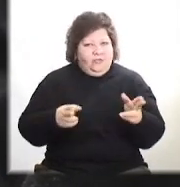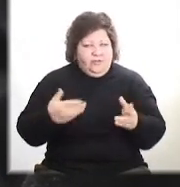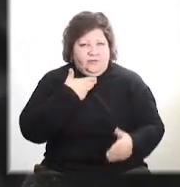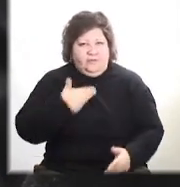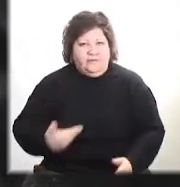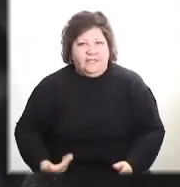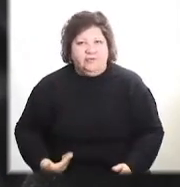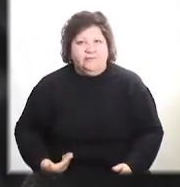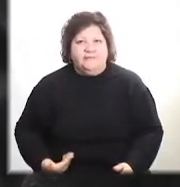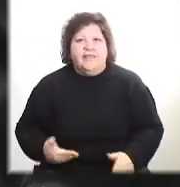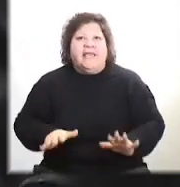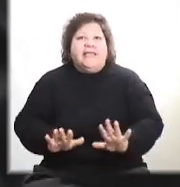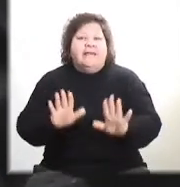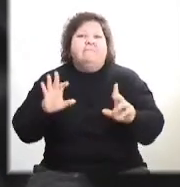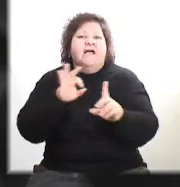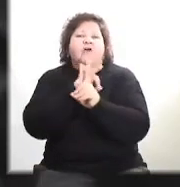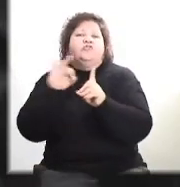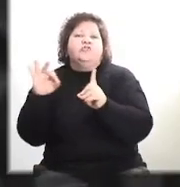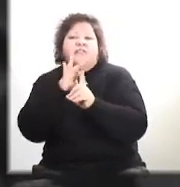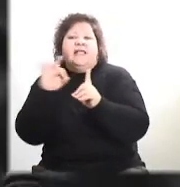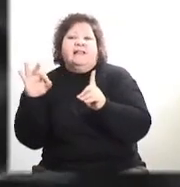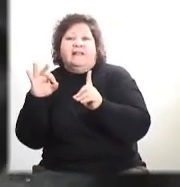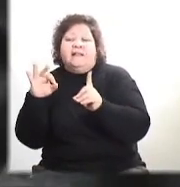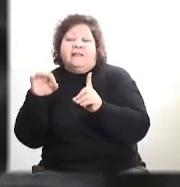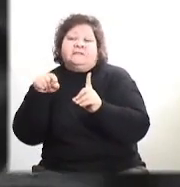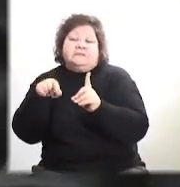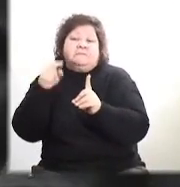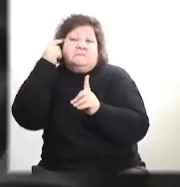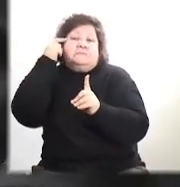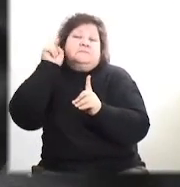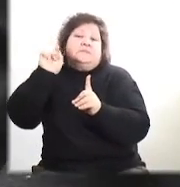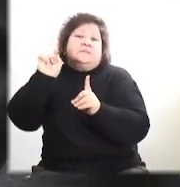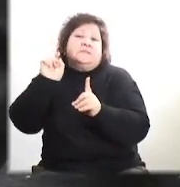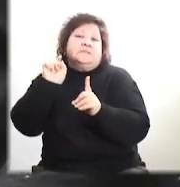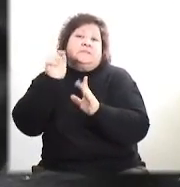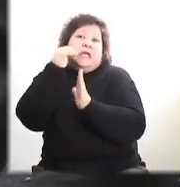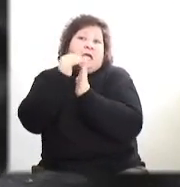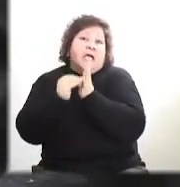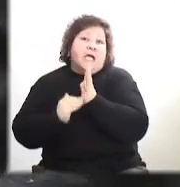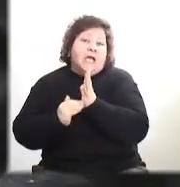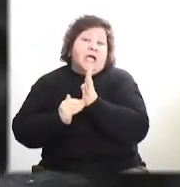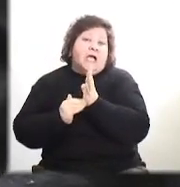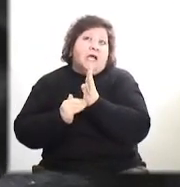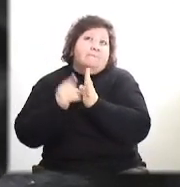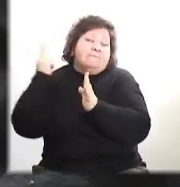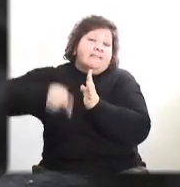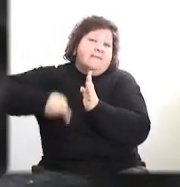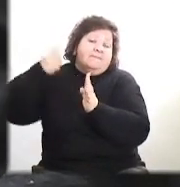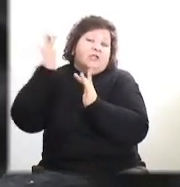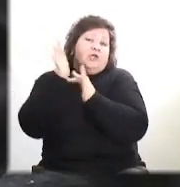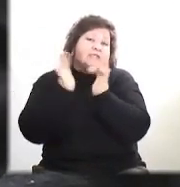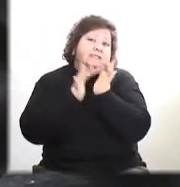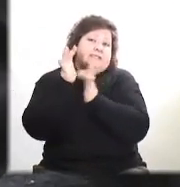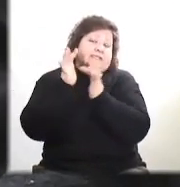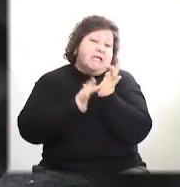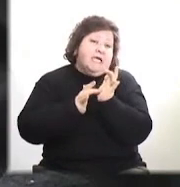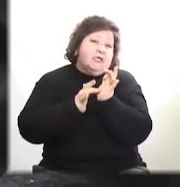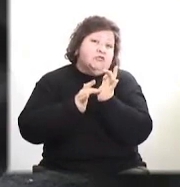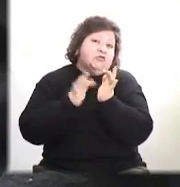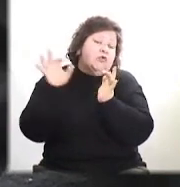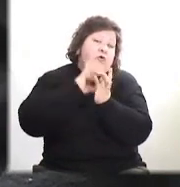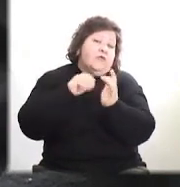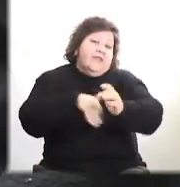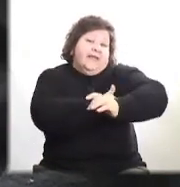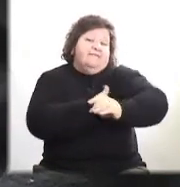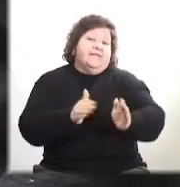Quizás en Occidente nos podemos remitir a las tablas de Moisés, los mandamientos cristianos hechos sobre las